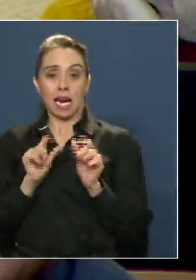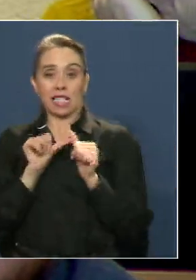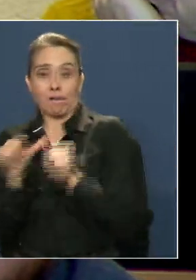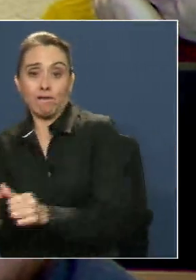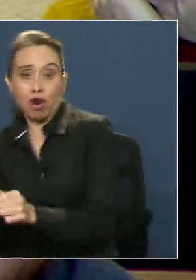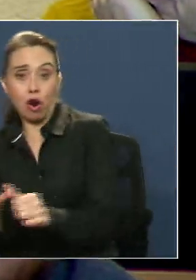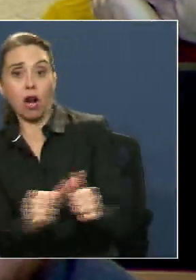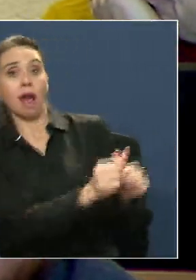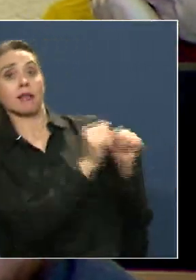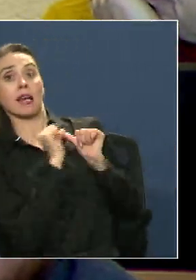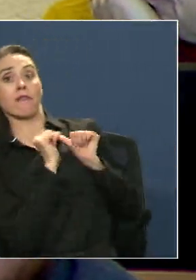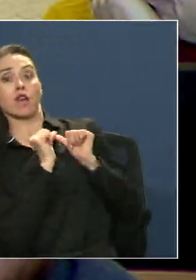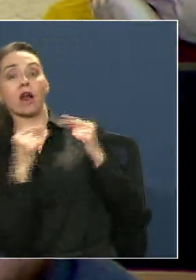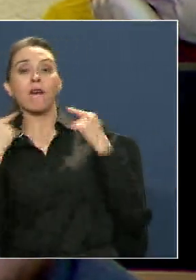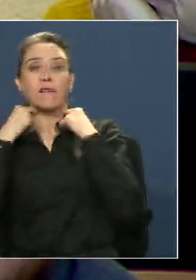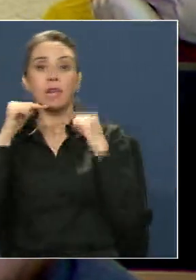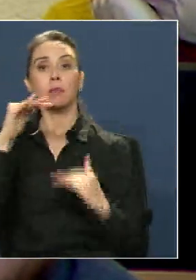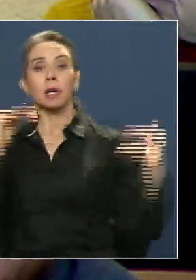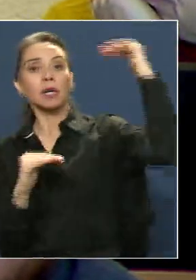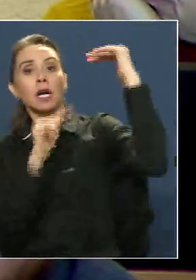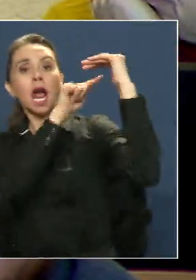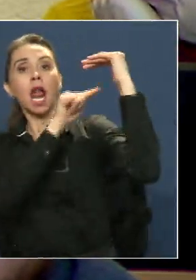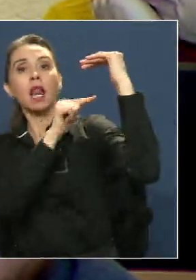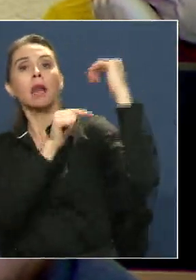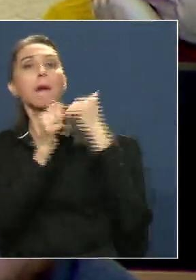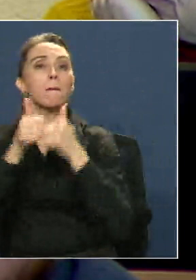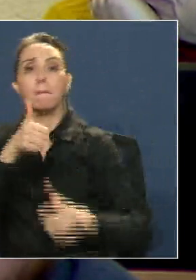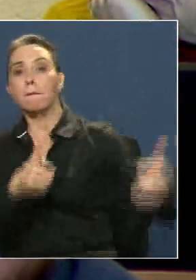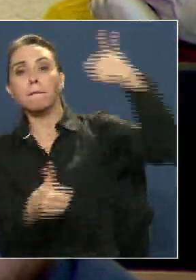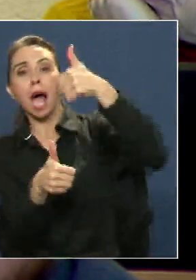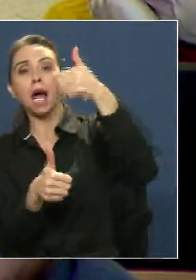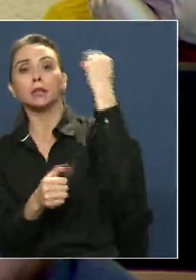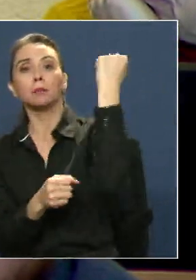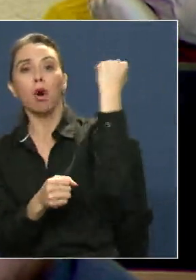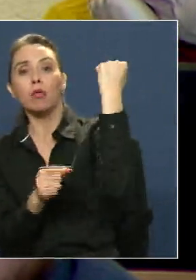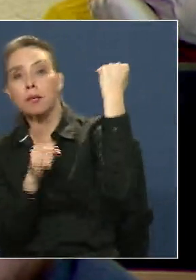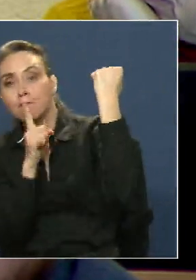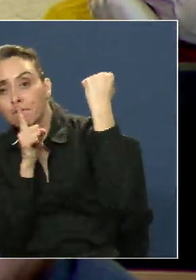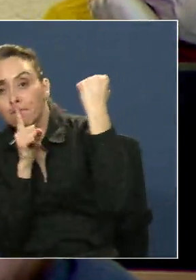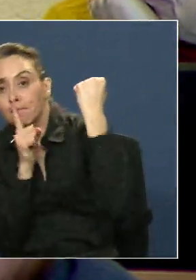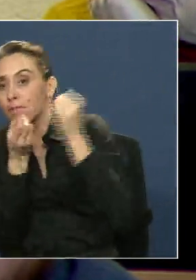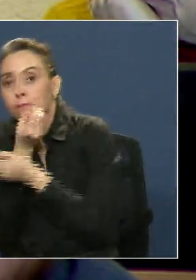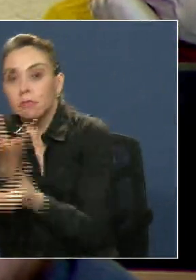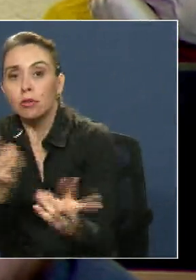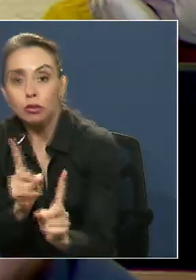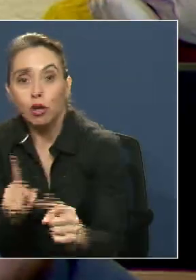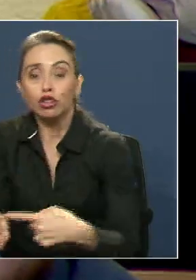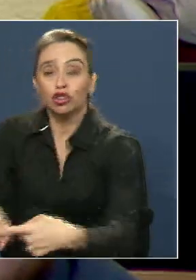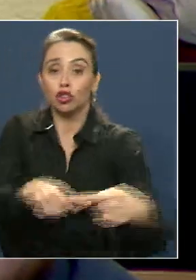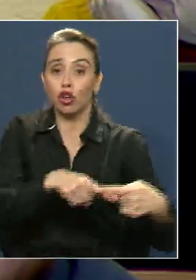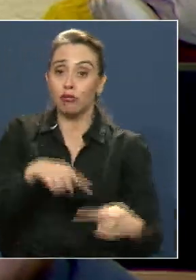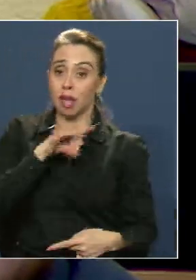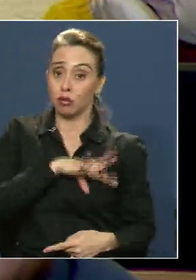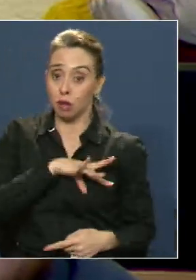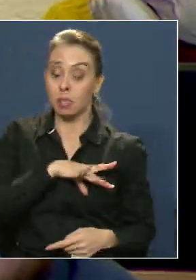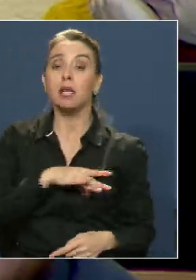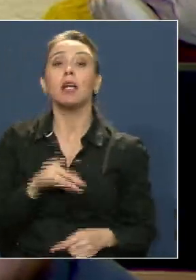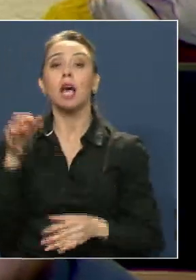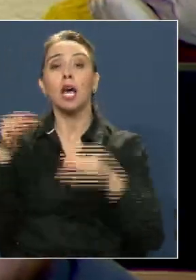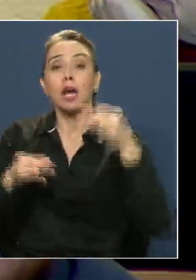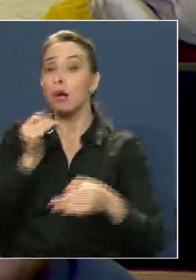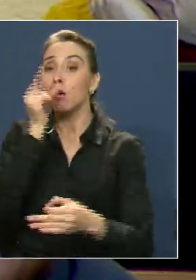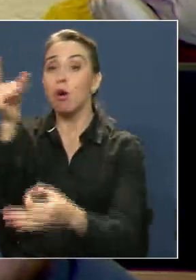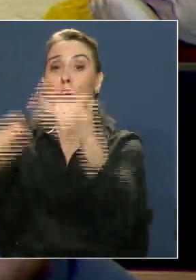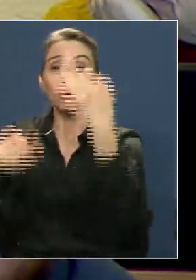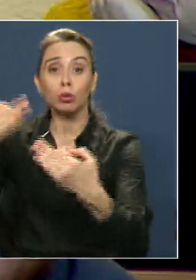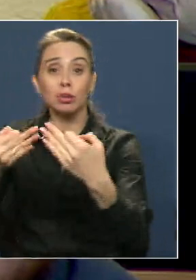por una relación de jerarquía y de poder. En una sociedad como la nuestra, la impunidad en los delitos sexuales